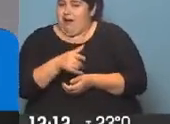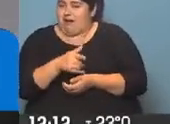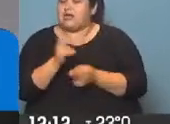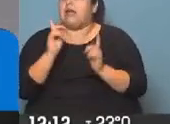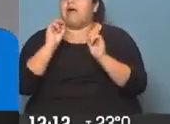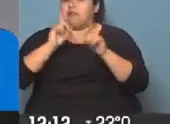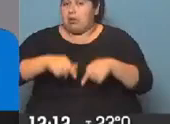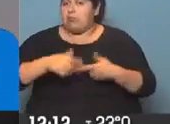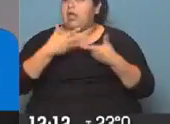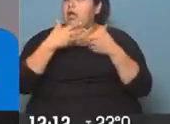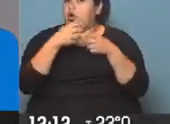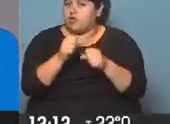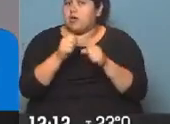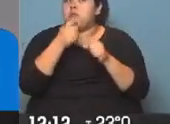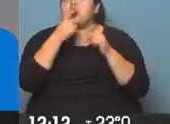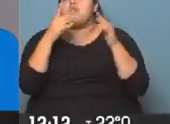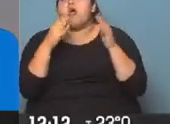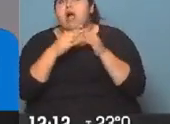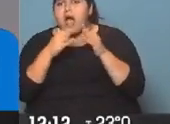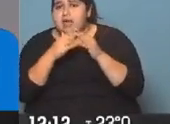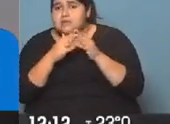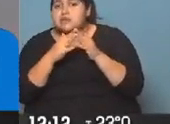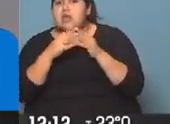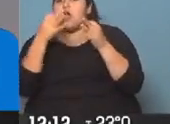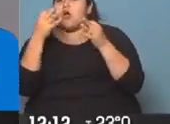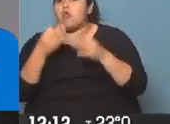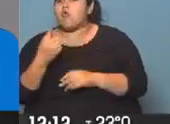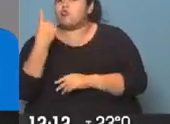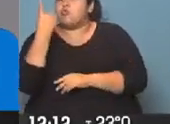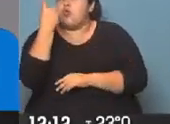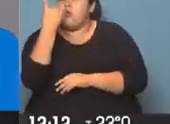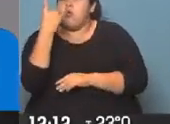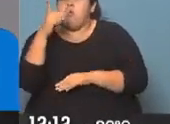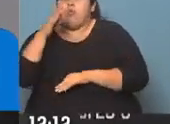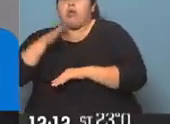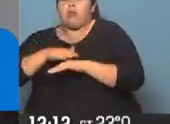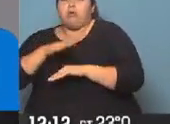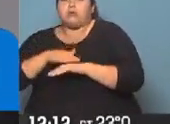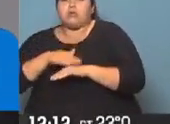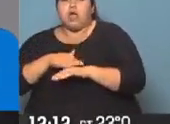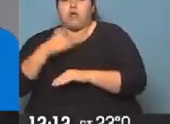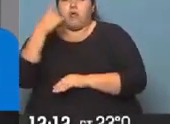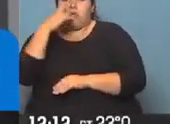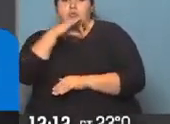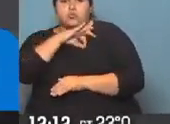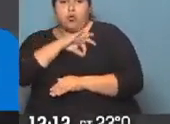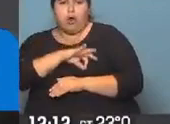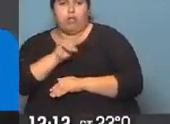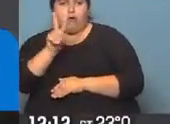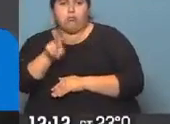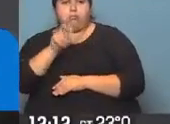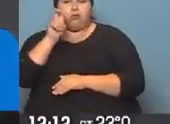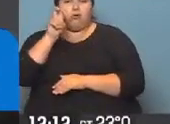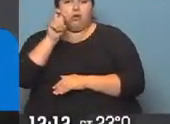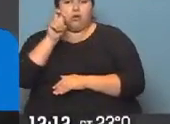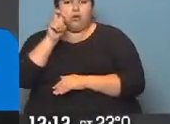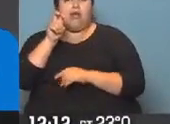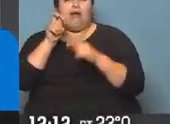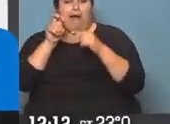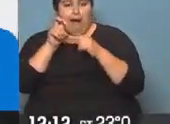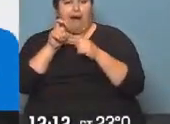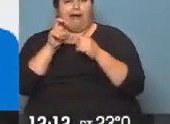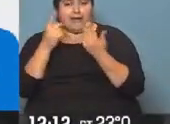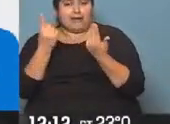que en aquellos hogares donde hay un único perceptor de ingresos, por ejemplo, algo muy normal y muy común en la sociedad actual, que son los